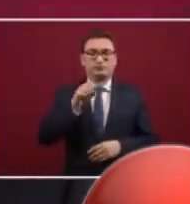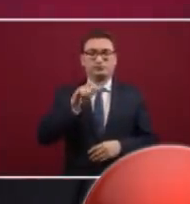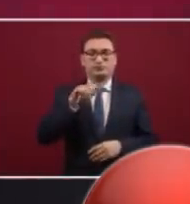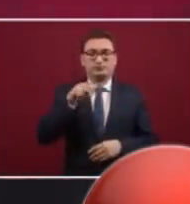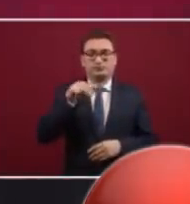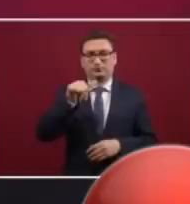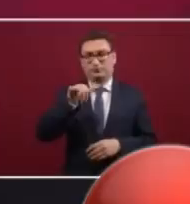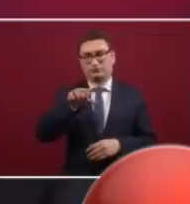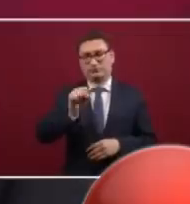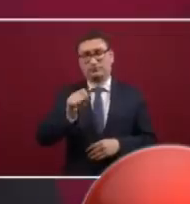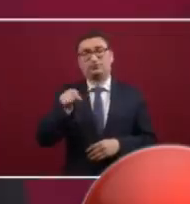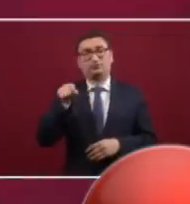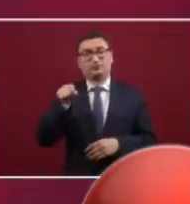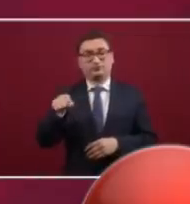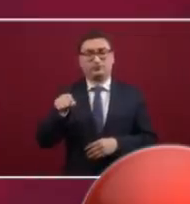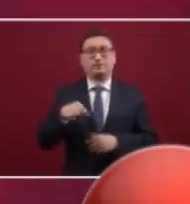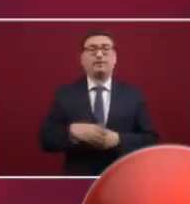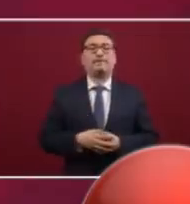Estuvo,